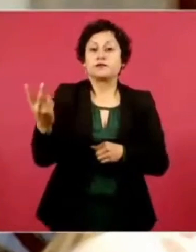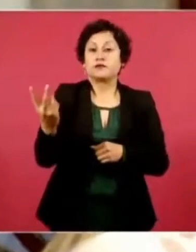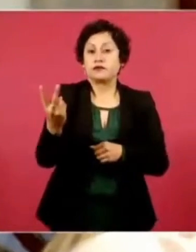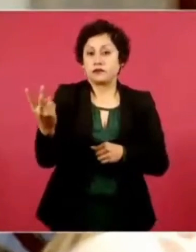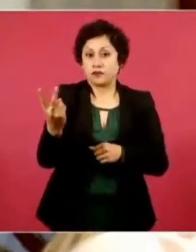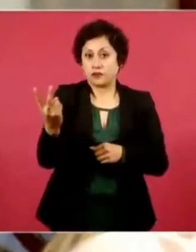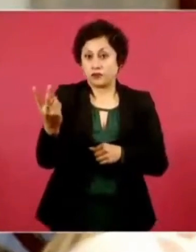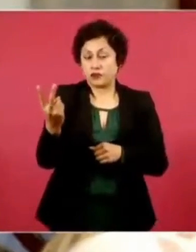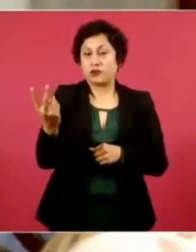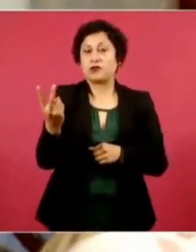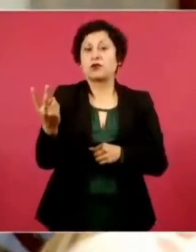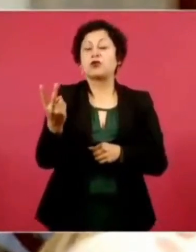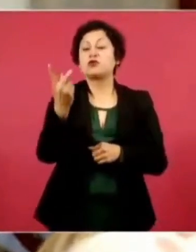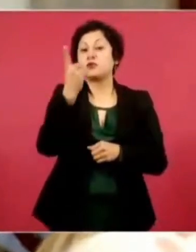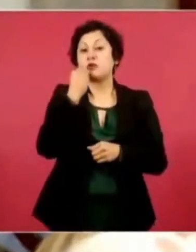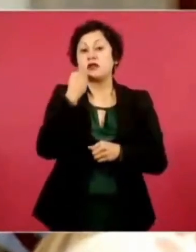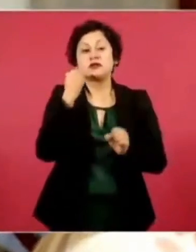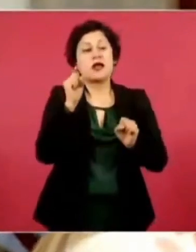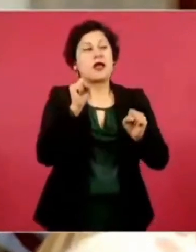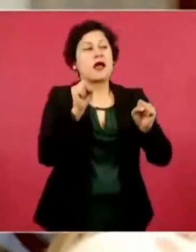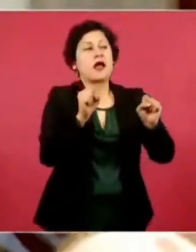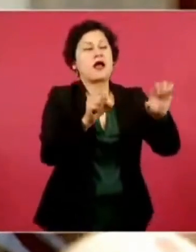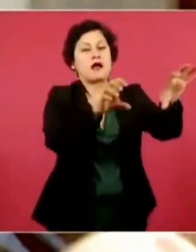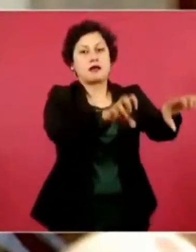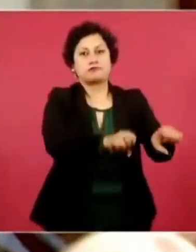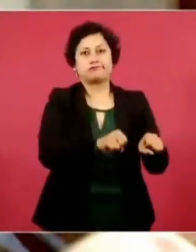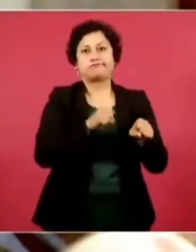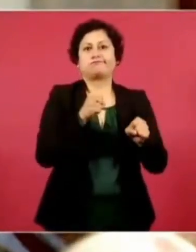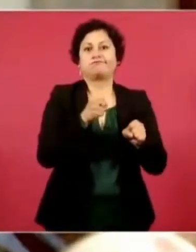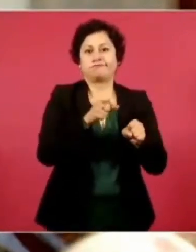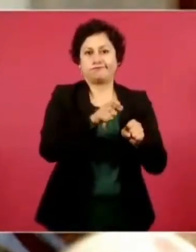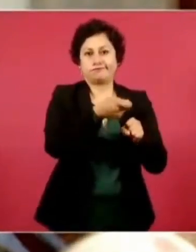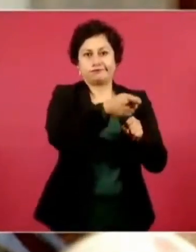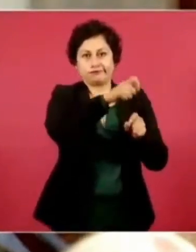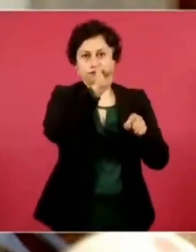jalar la llave y se apaga la camioneta y el otro sostuvo la camioneta.